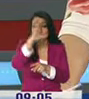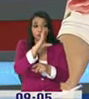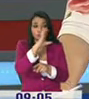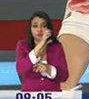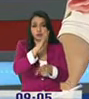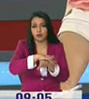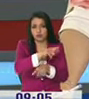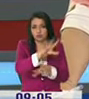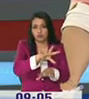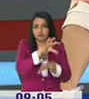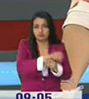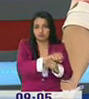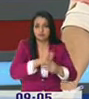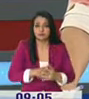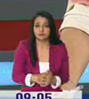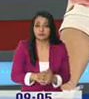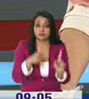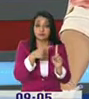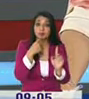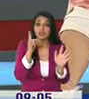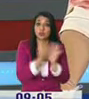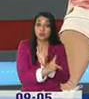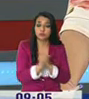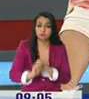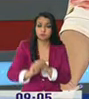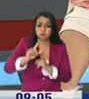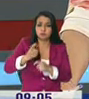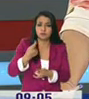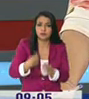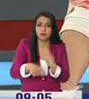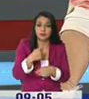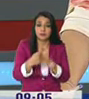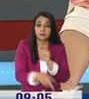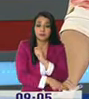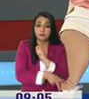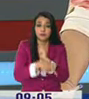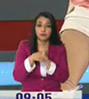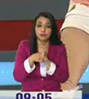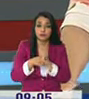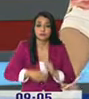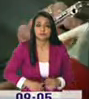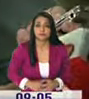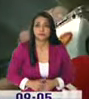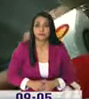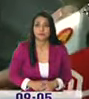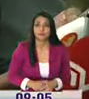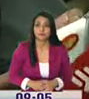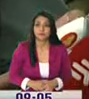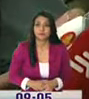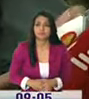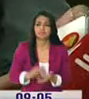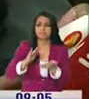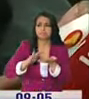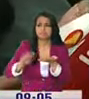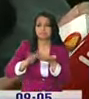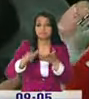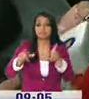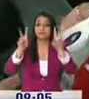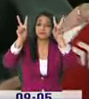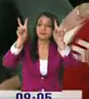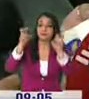en su contra. Villavicencio denunció un supuesto sobreprecio en la venta de petróleo. Sí, bueno, ese es un tema, le digo, meramente judicial.